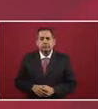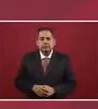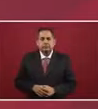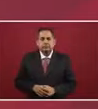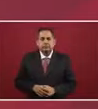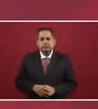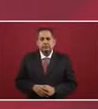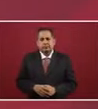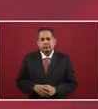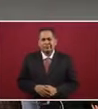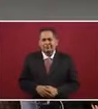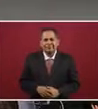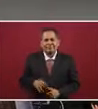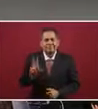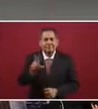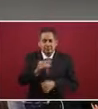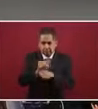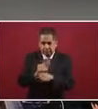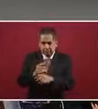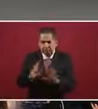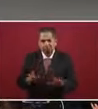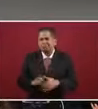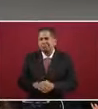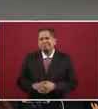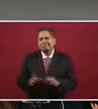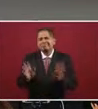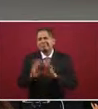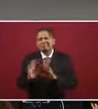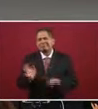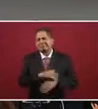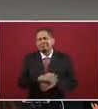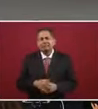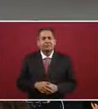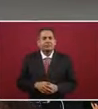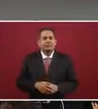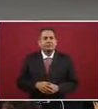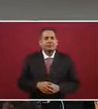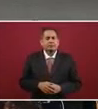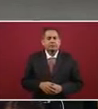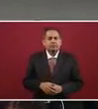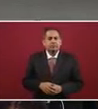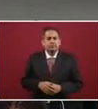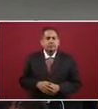¿Pero se pueden investigar? No, nada, o sea,